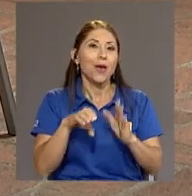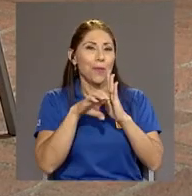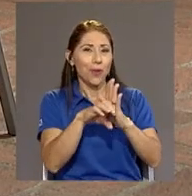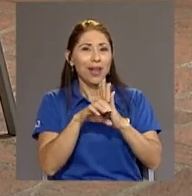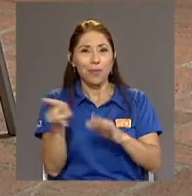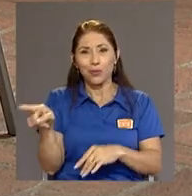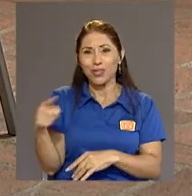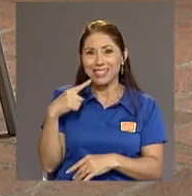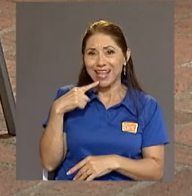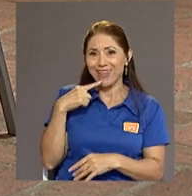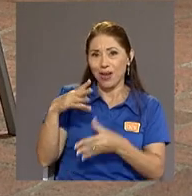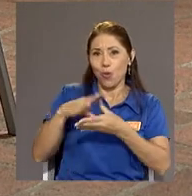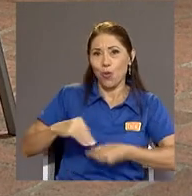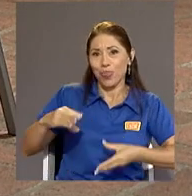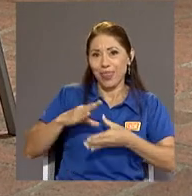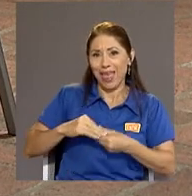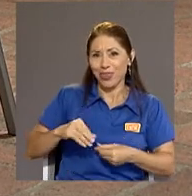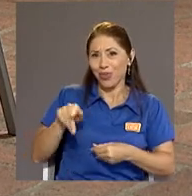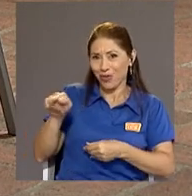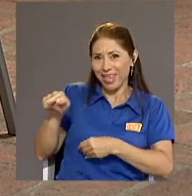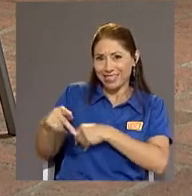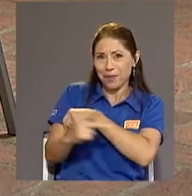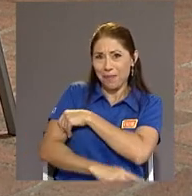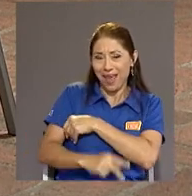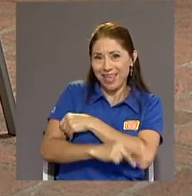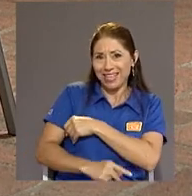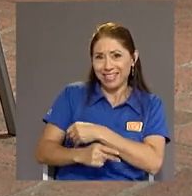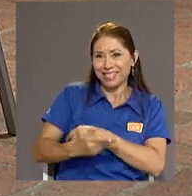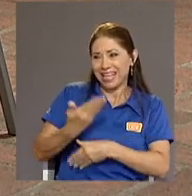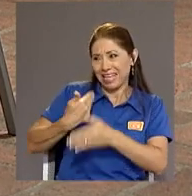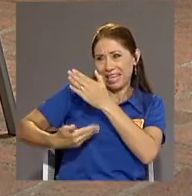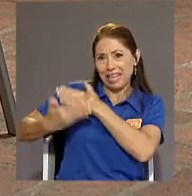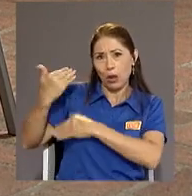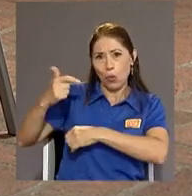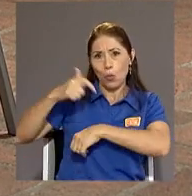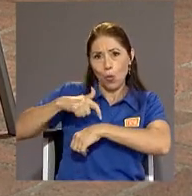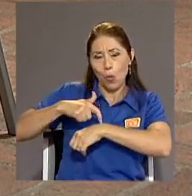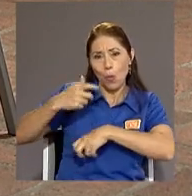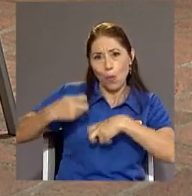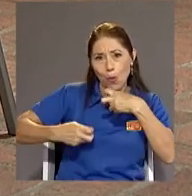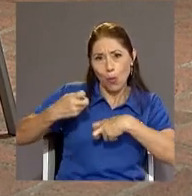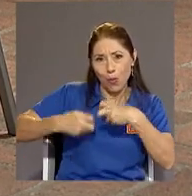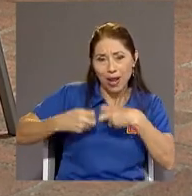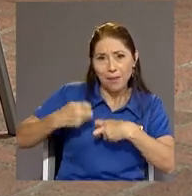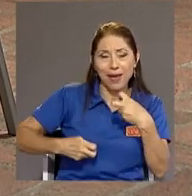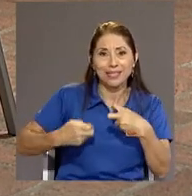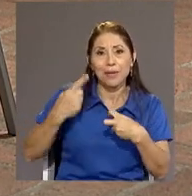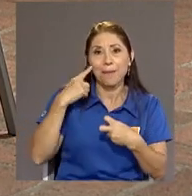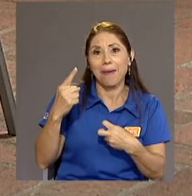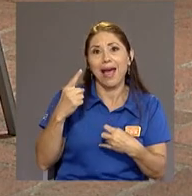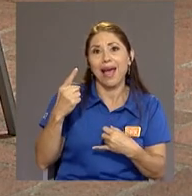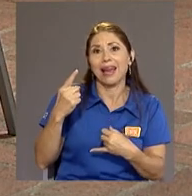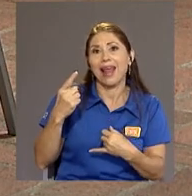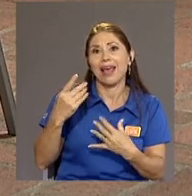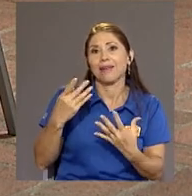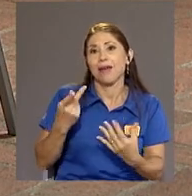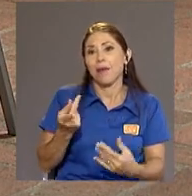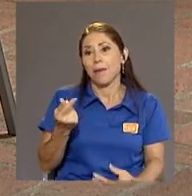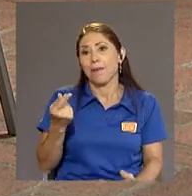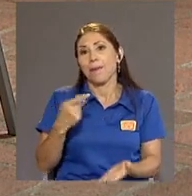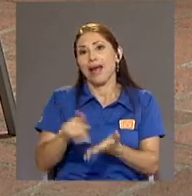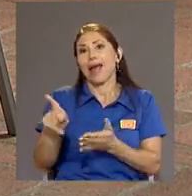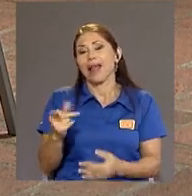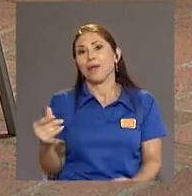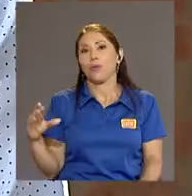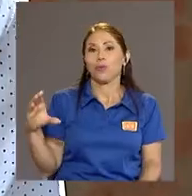hubo momentos ahí de dificultad para generar la última planilla del mes de diciembre, y creo que varios nos vimos un poco afectados por esa situación, ¿verdad?